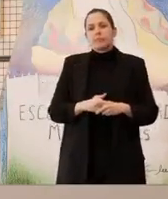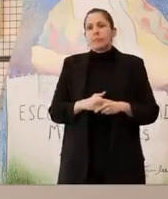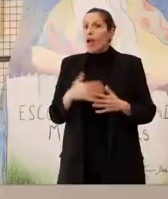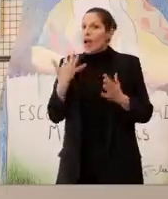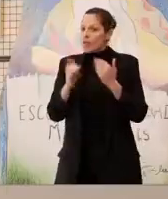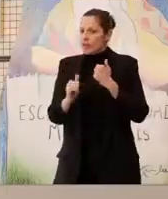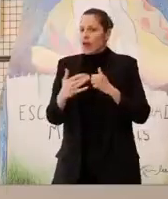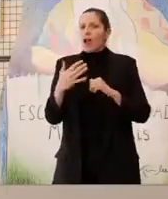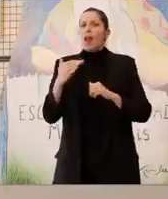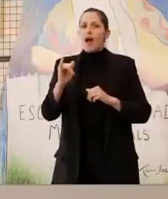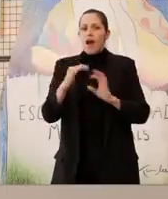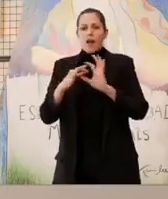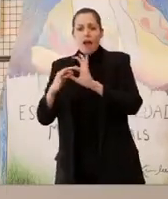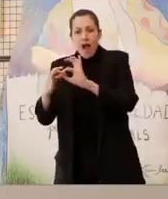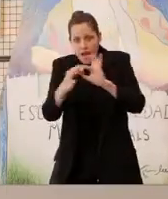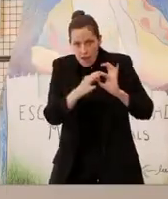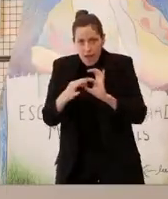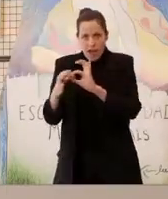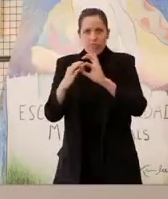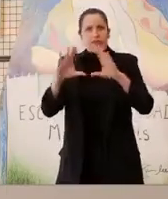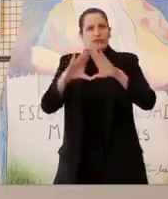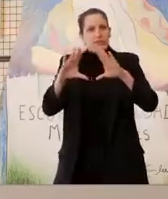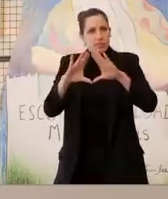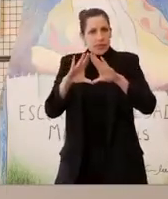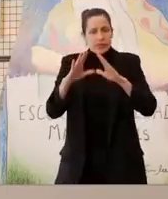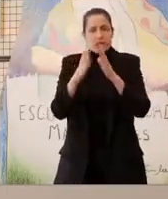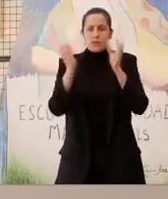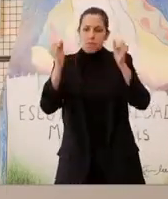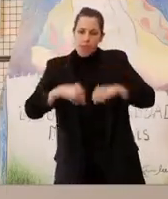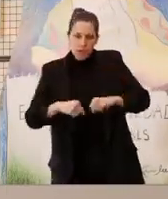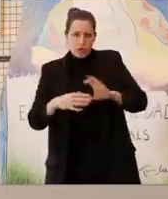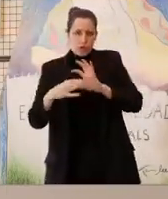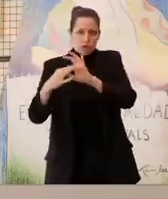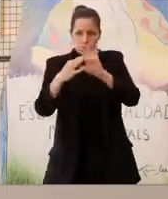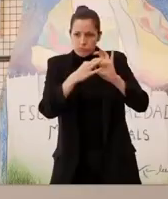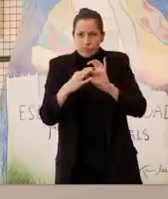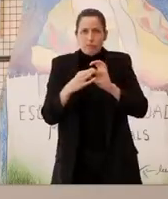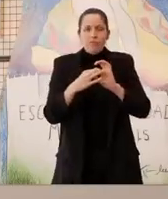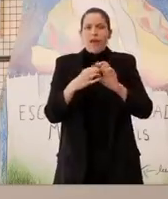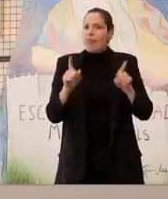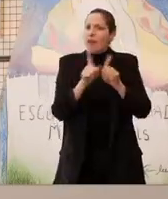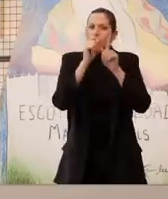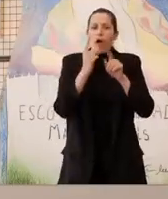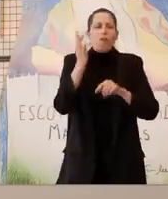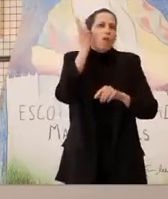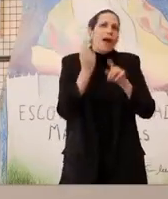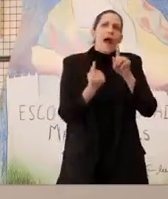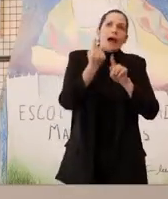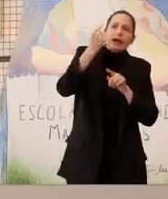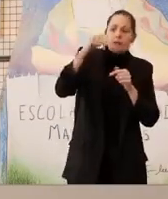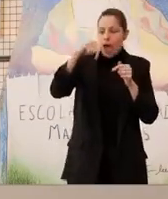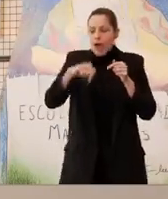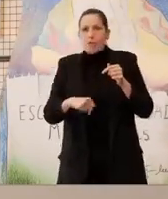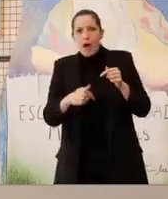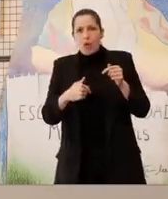pactos políticos feministas entre mujeres de arriba y mujeres de abajo entonces tenemos que